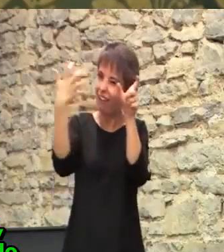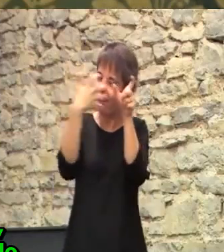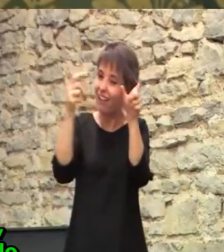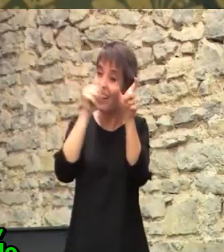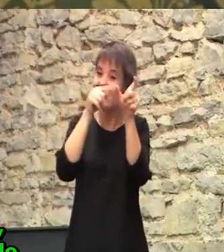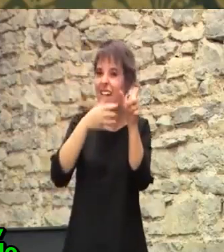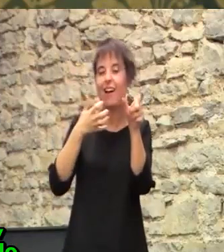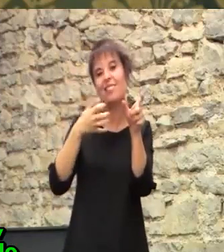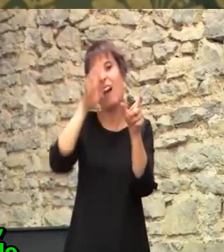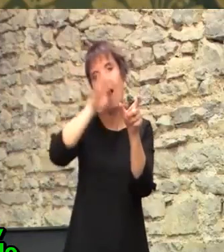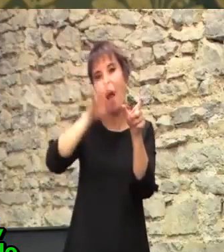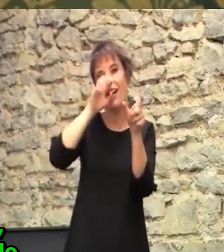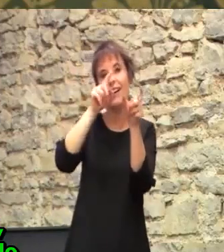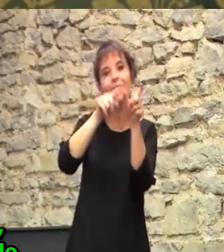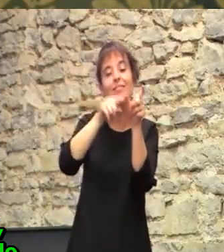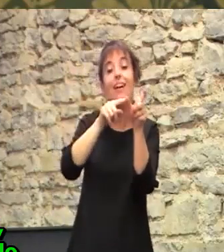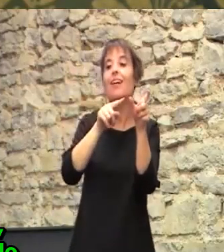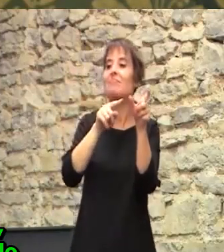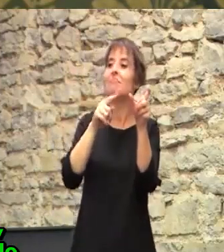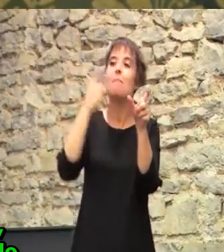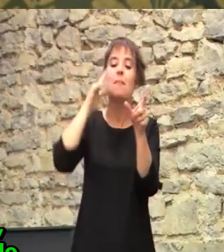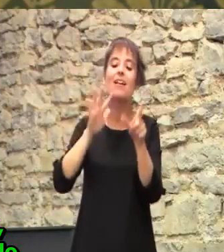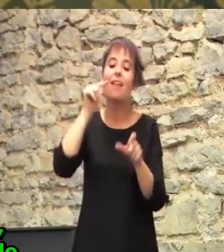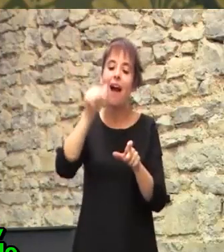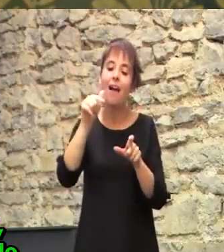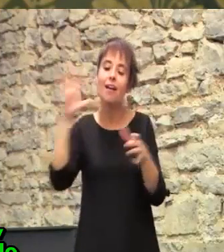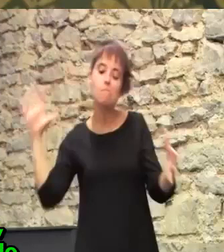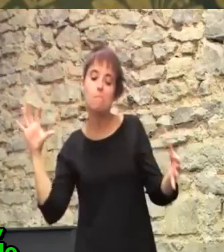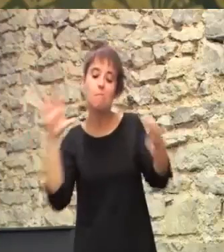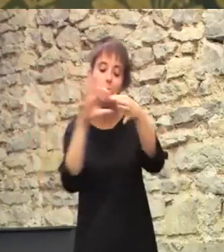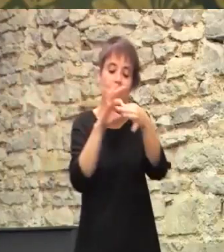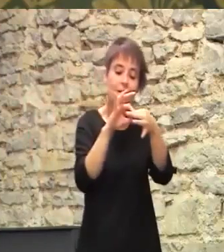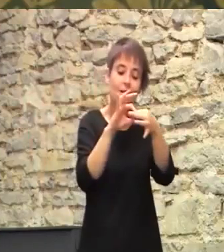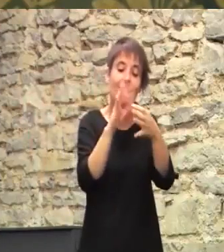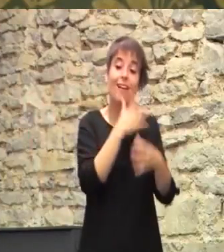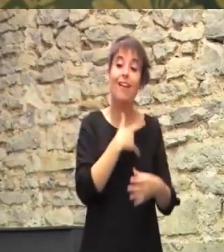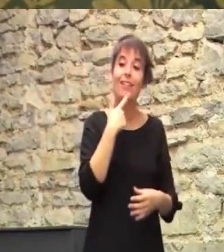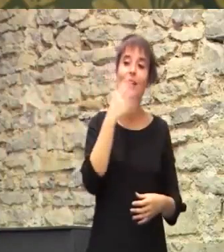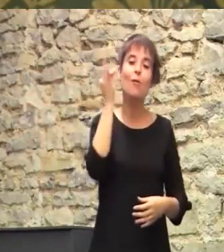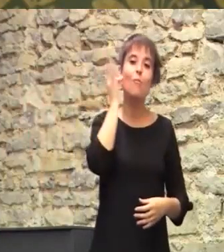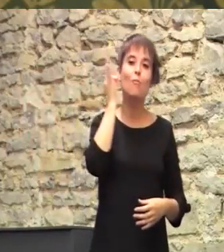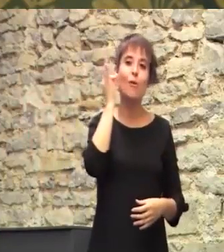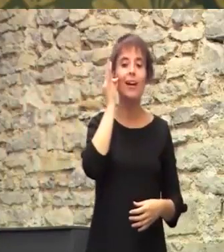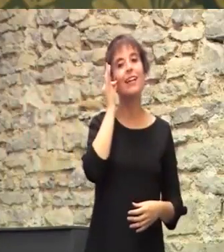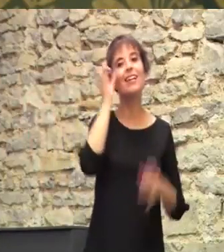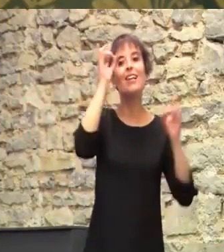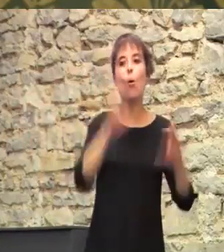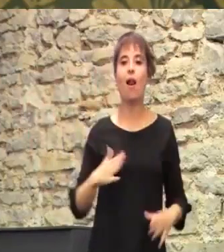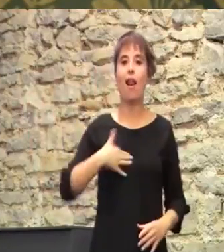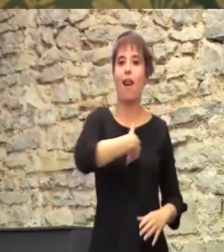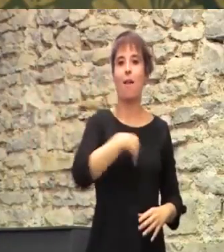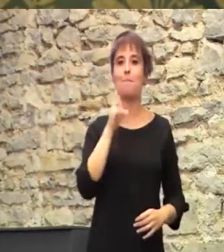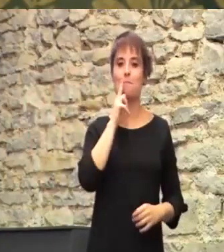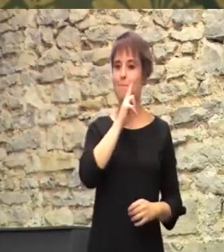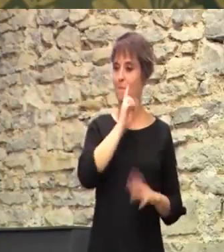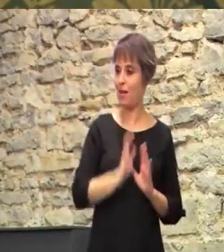trivial y allí se veía también como estaba asignado a que una mujer y fundamentalmente una madre y